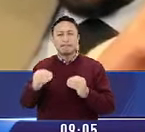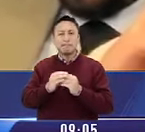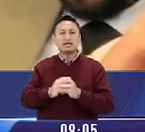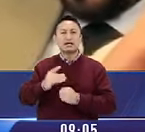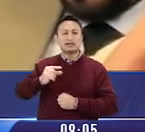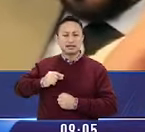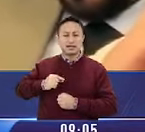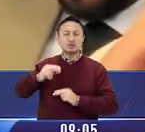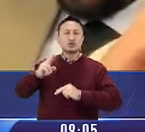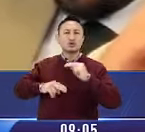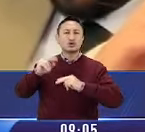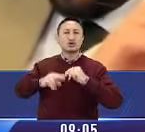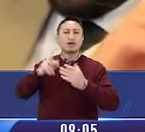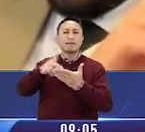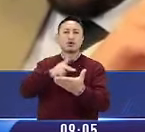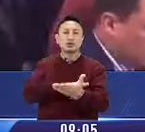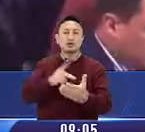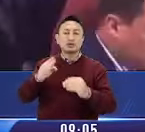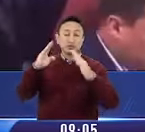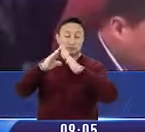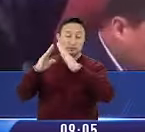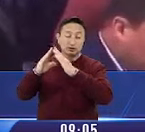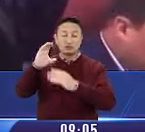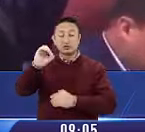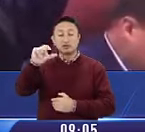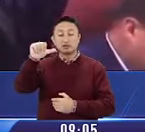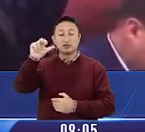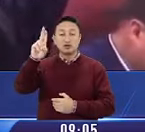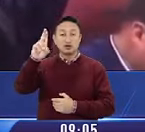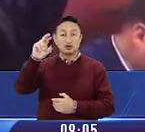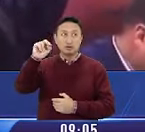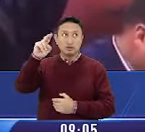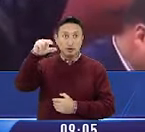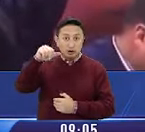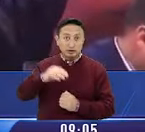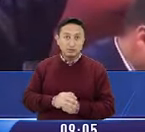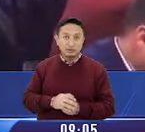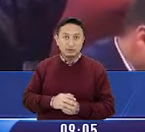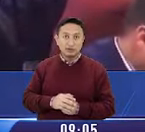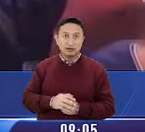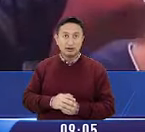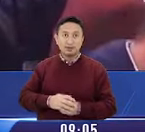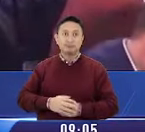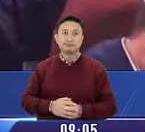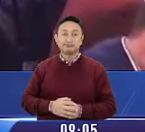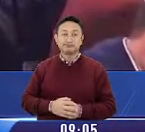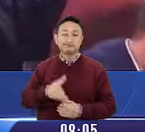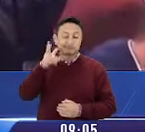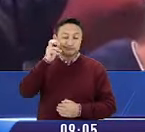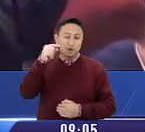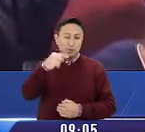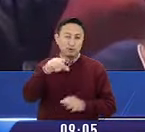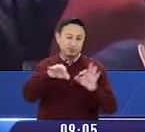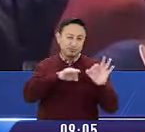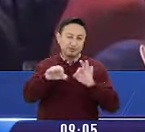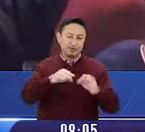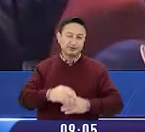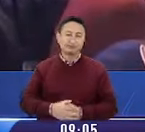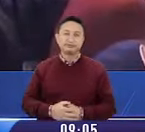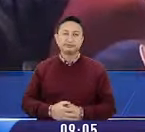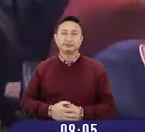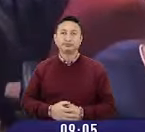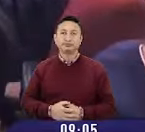la construcción de un proyecto inmobiliario en Olón, en la provincia de Santa Elena, eran muy altas. Escuchemos a continuación sus